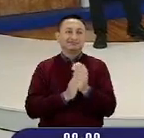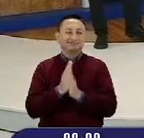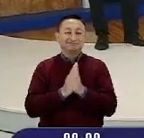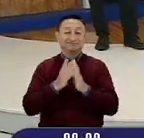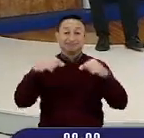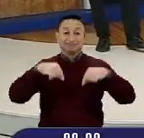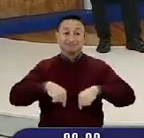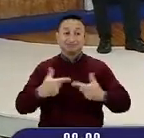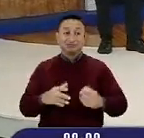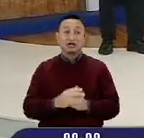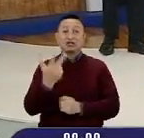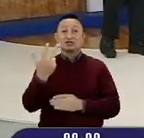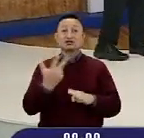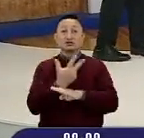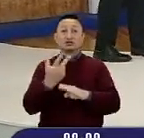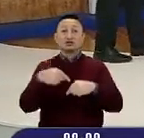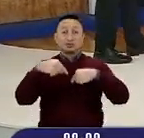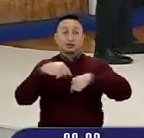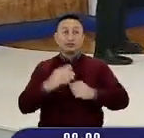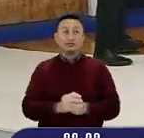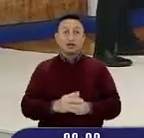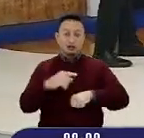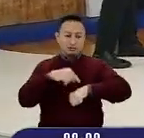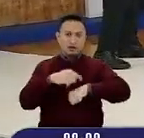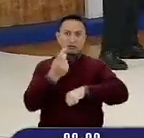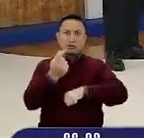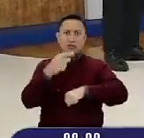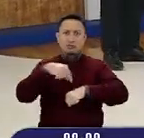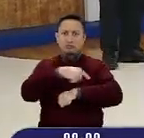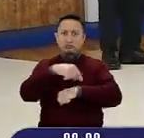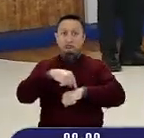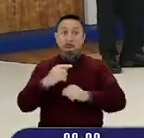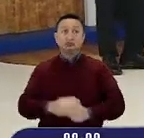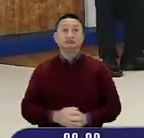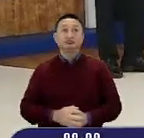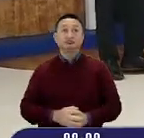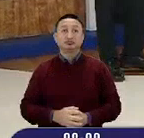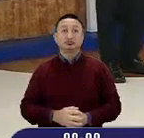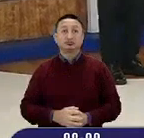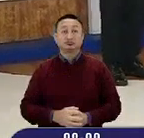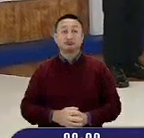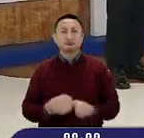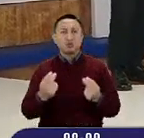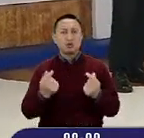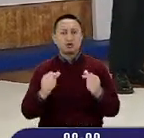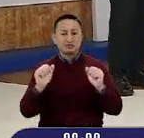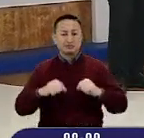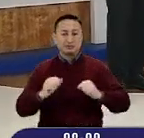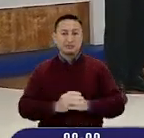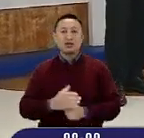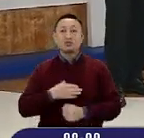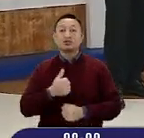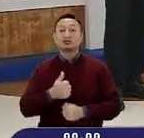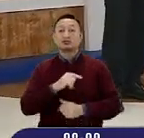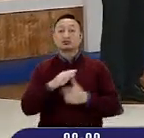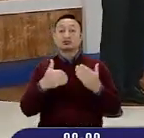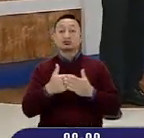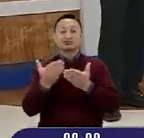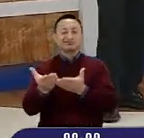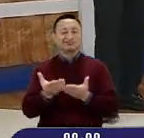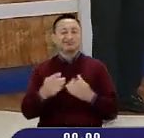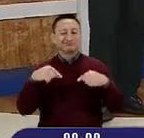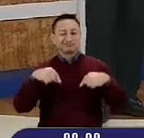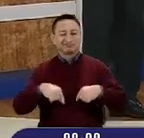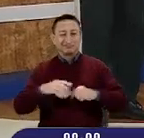Hemos llegado ya a la tercera hora de transmisión. Vaya viendo que pasa el tiempo rápido, Meche. Vuela, vuela el tiempo. ¿Cómo están todos ustedes? Bienvenidos. Este